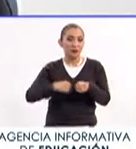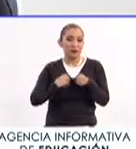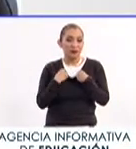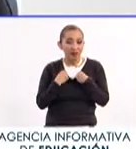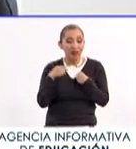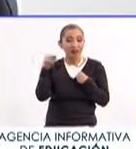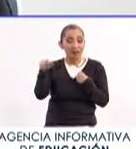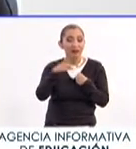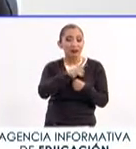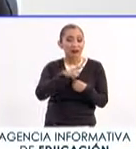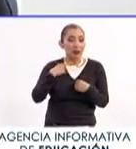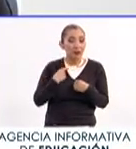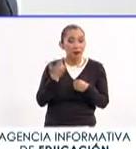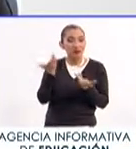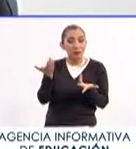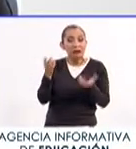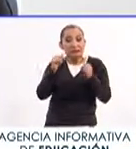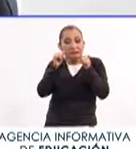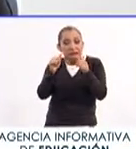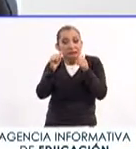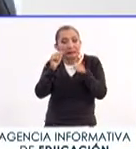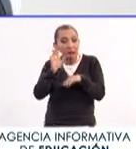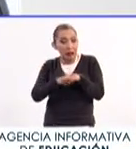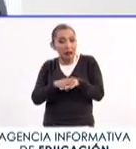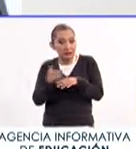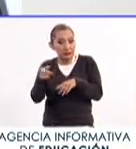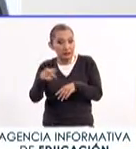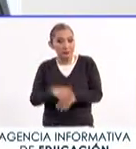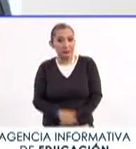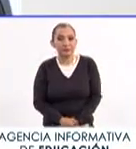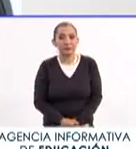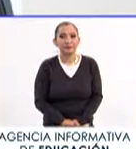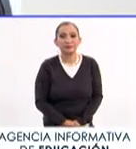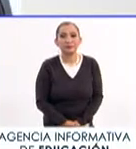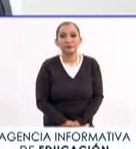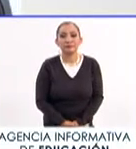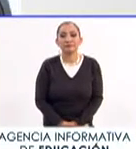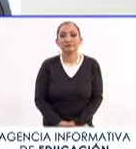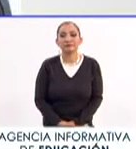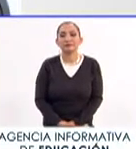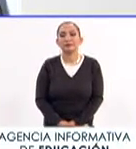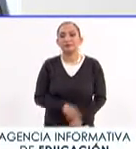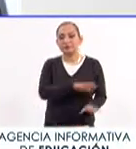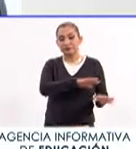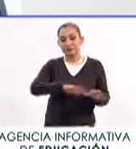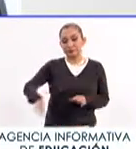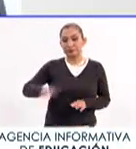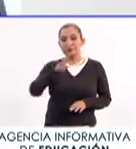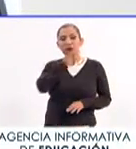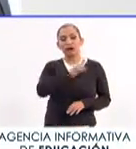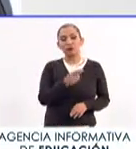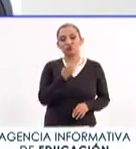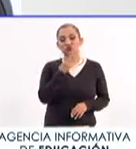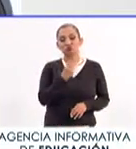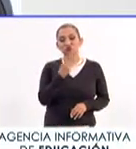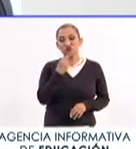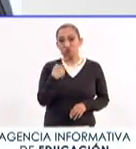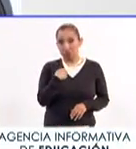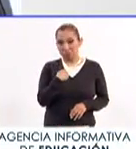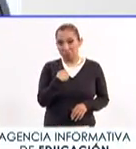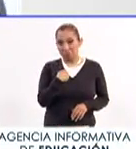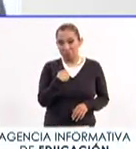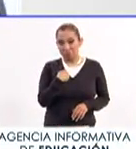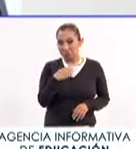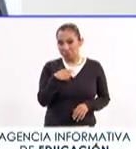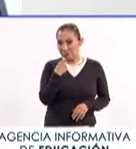son a los que tenemos que empezar a prestar especial atención. Bueno, en relación con el mal uso, de hecho yo